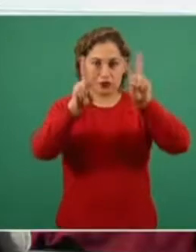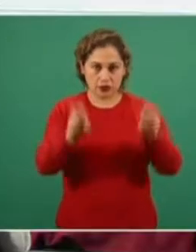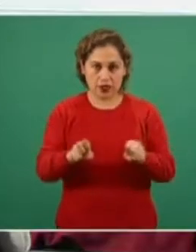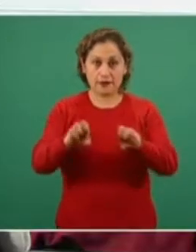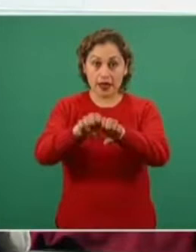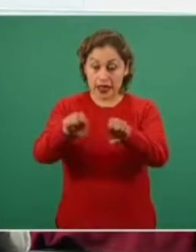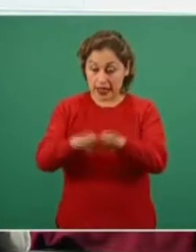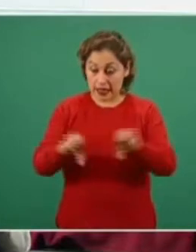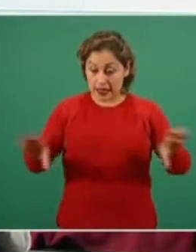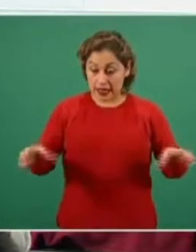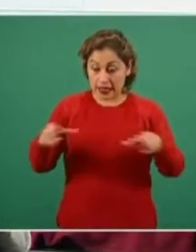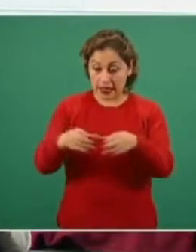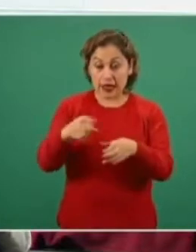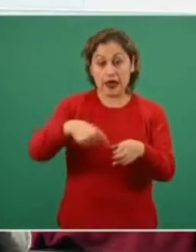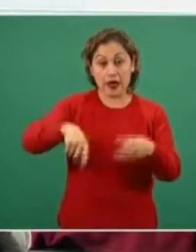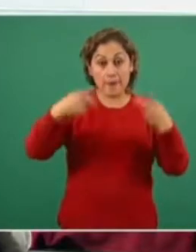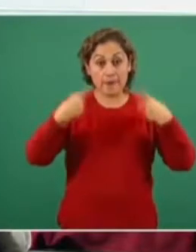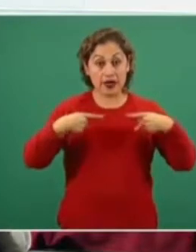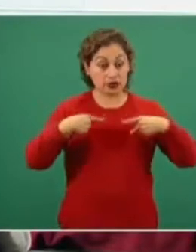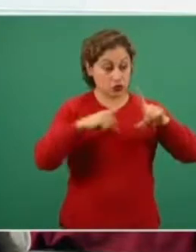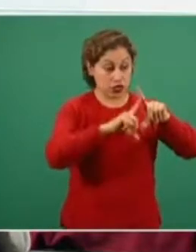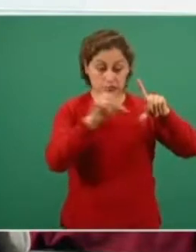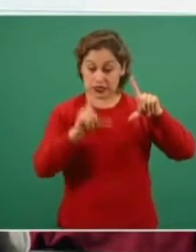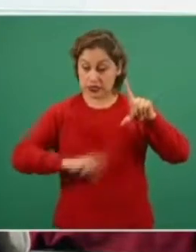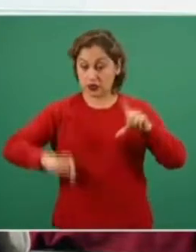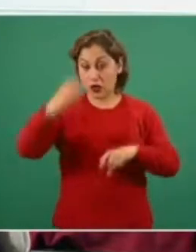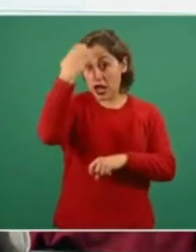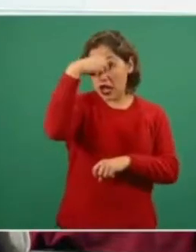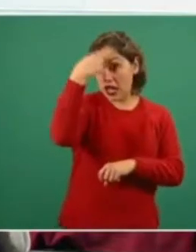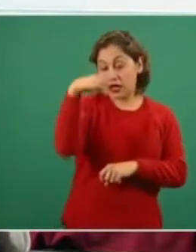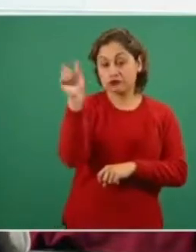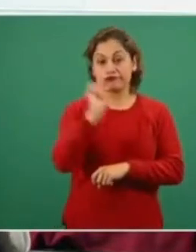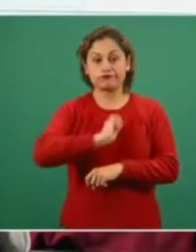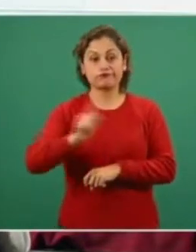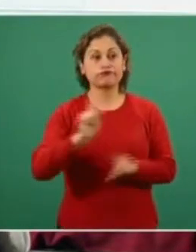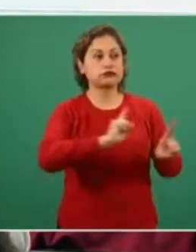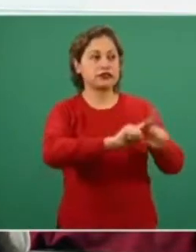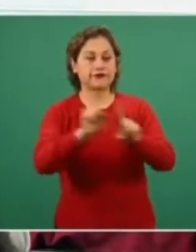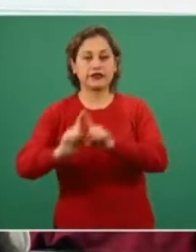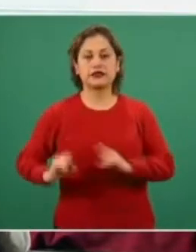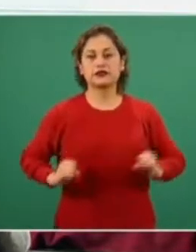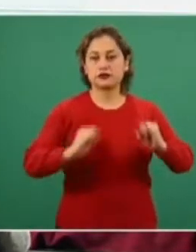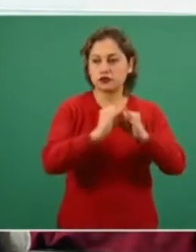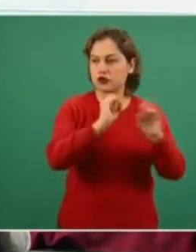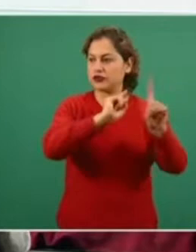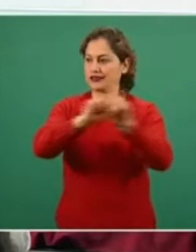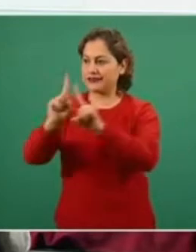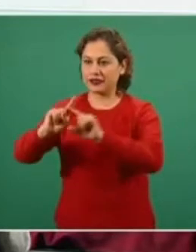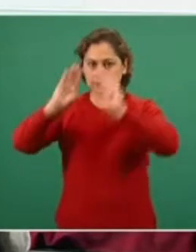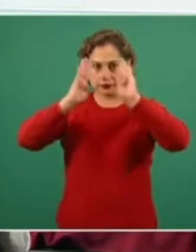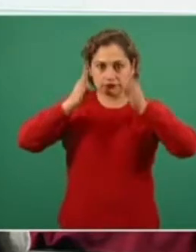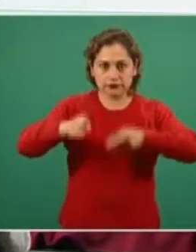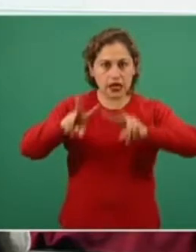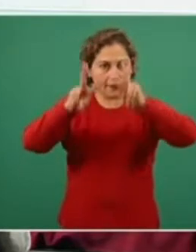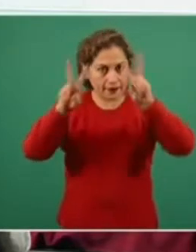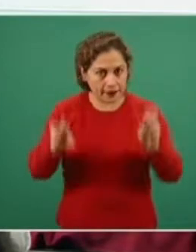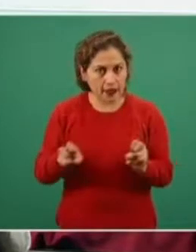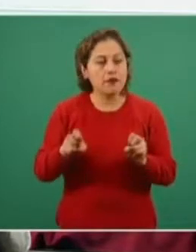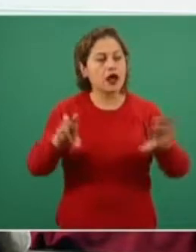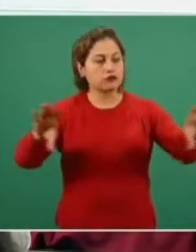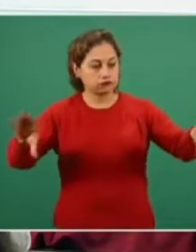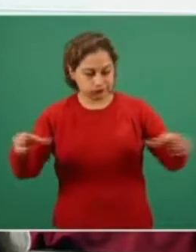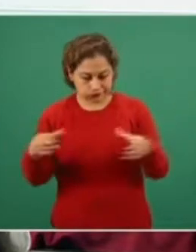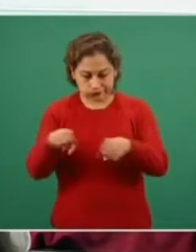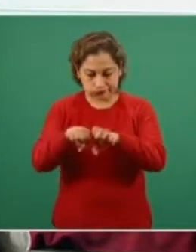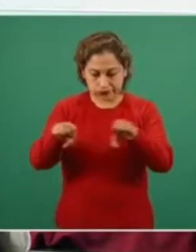en la que tenemos integrantes de diferentes instituciones y especialidades, y tuvimos la oportunidad de que